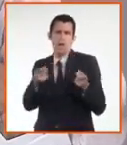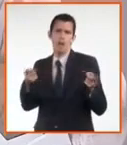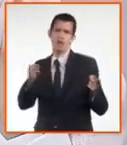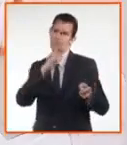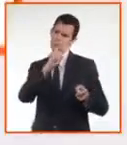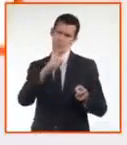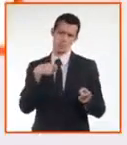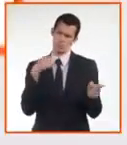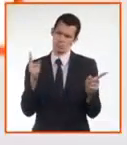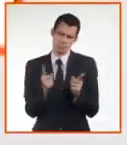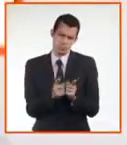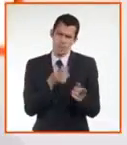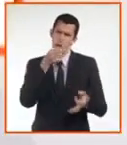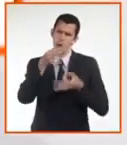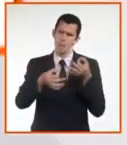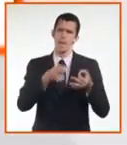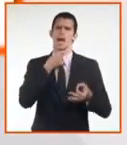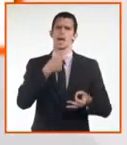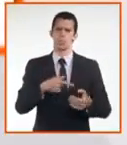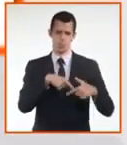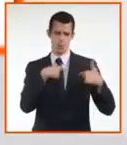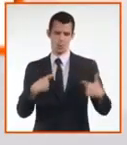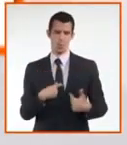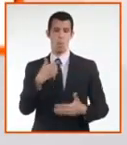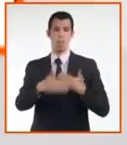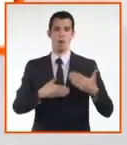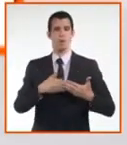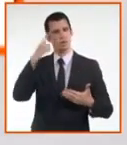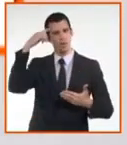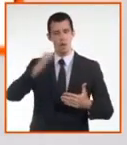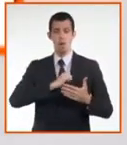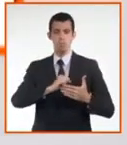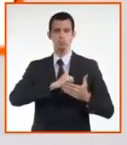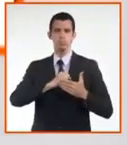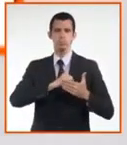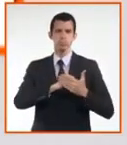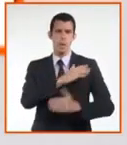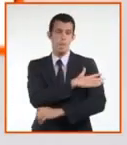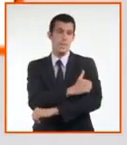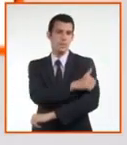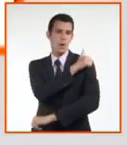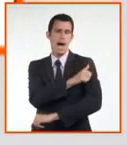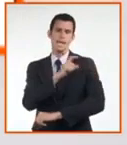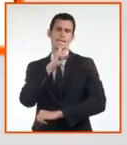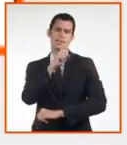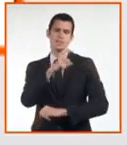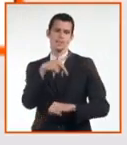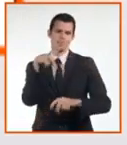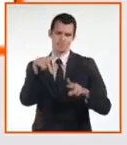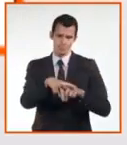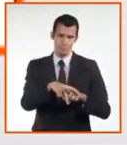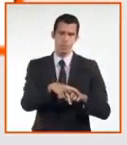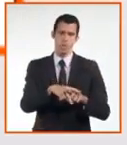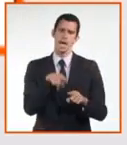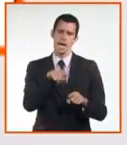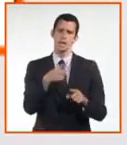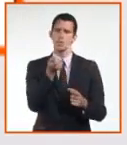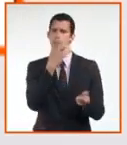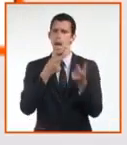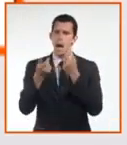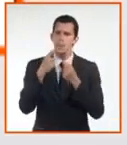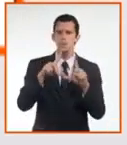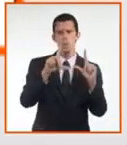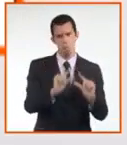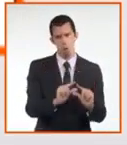que solo decir para ir como usted decía son 11 medicamentos algunos de uso hospitalario y otros que se expenden en la farmacia